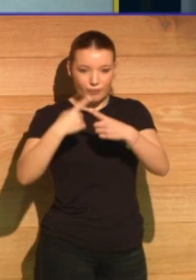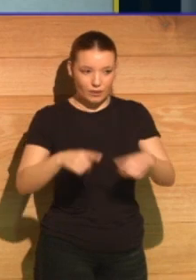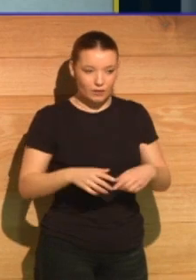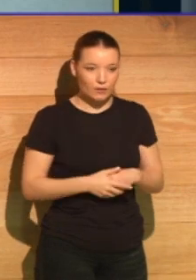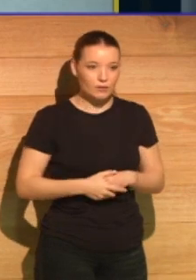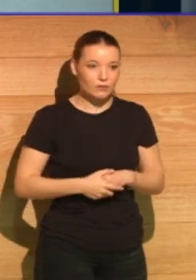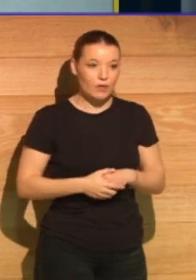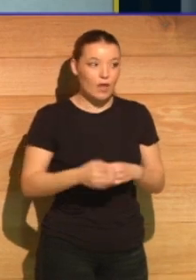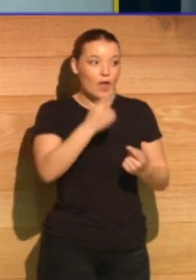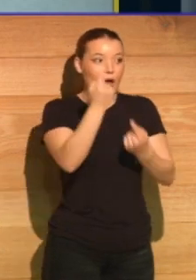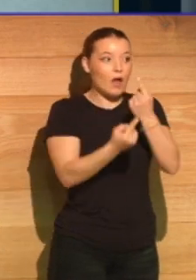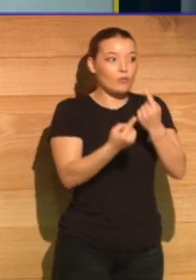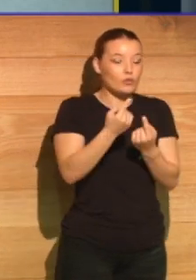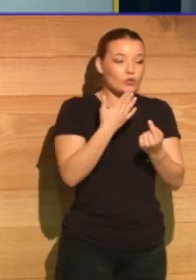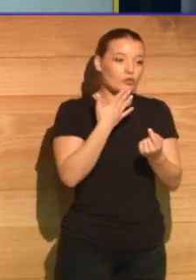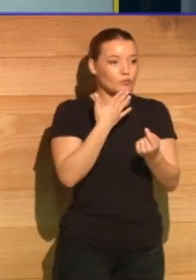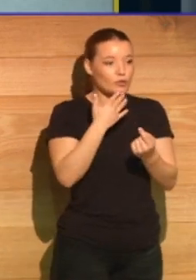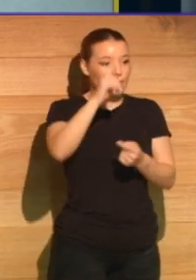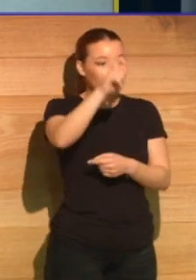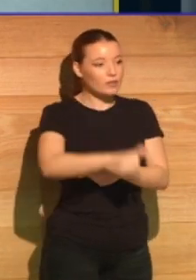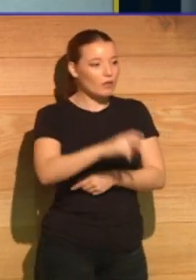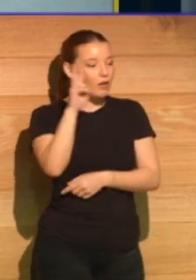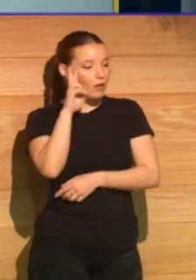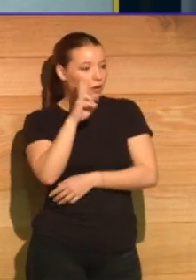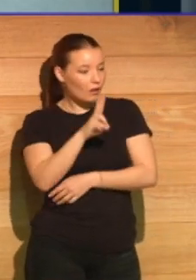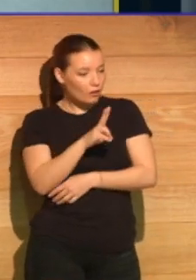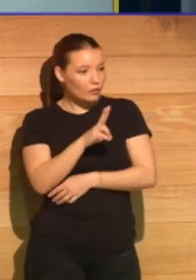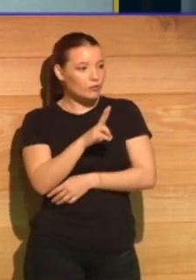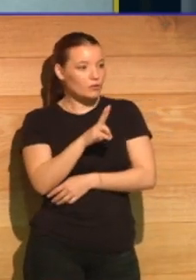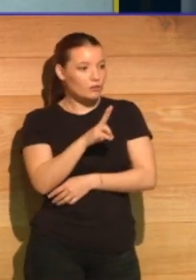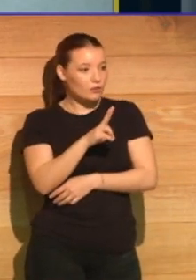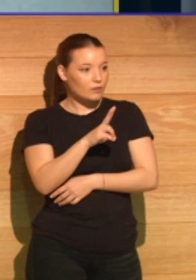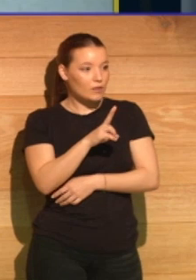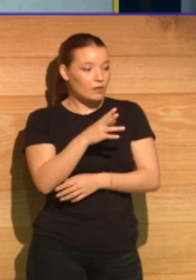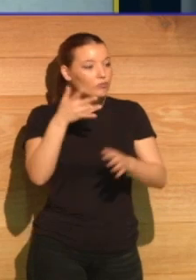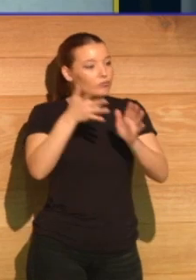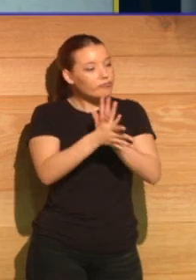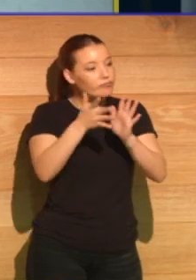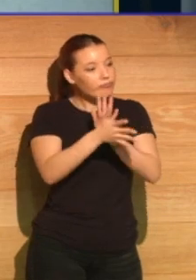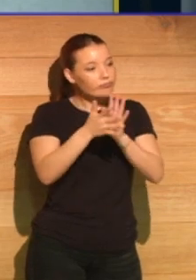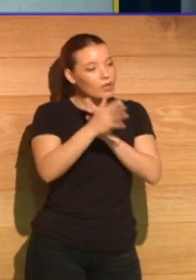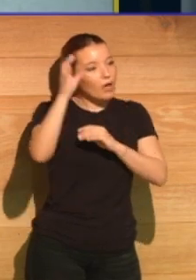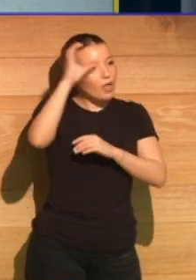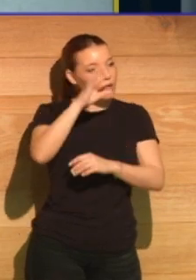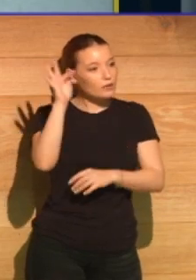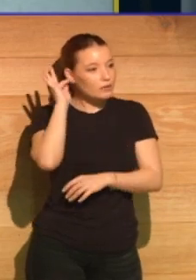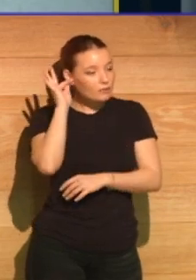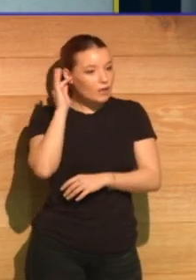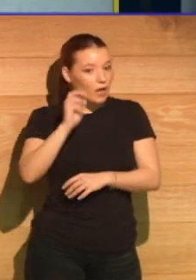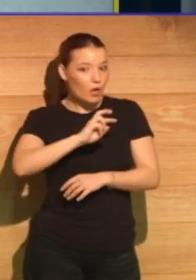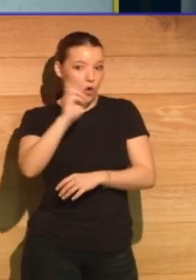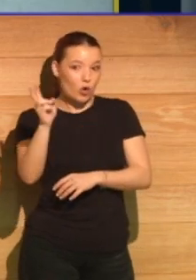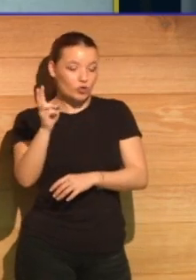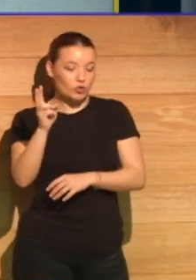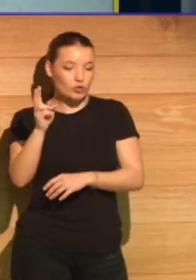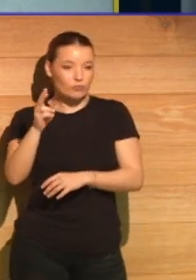están observando a la persona y describiendo a la científica. En otros está más